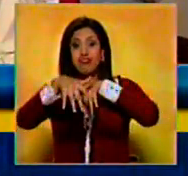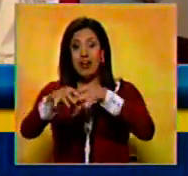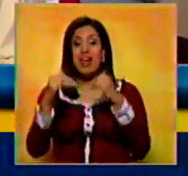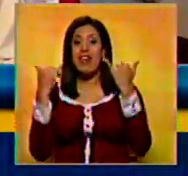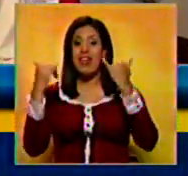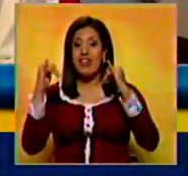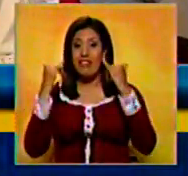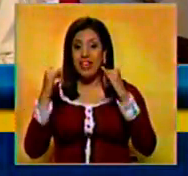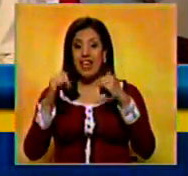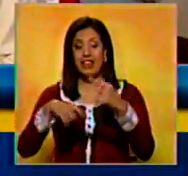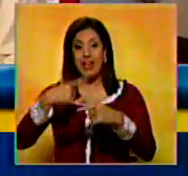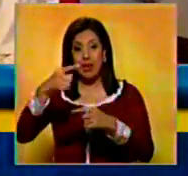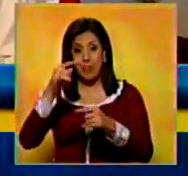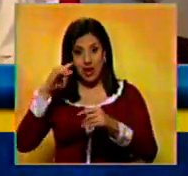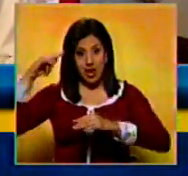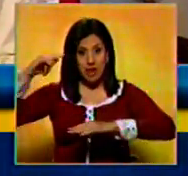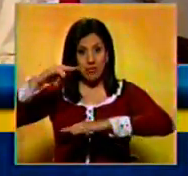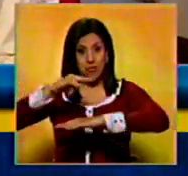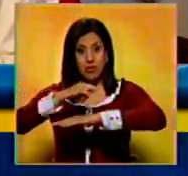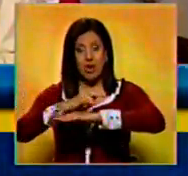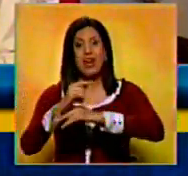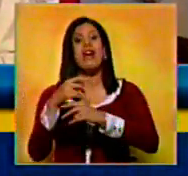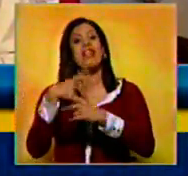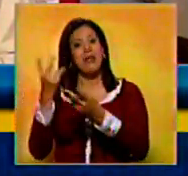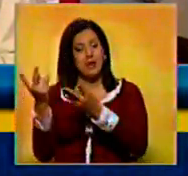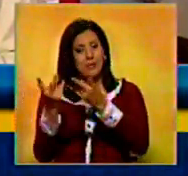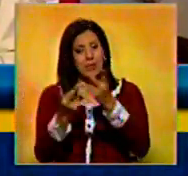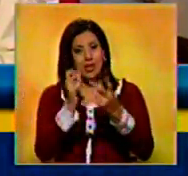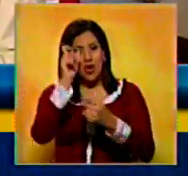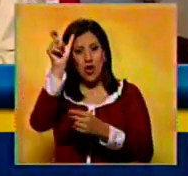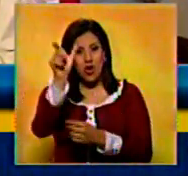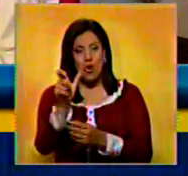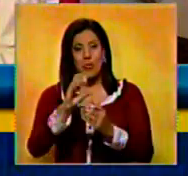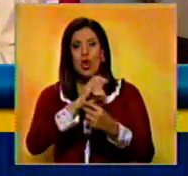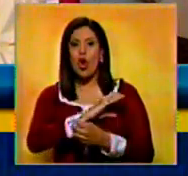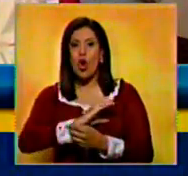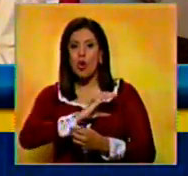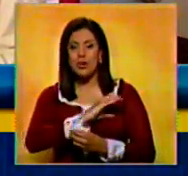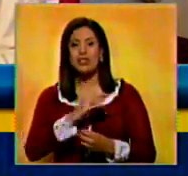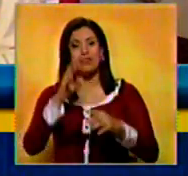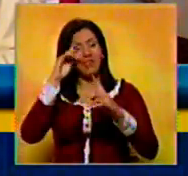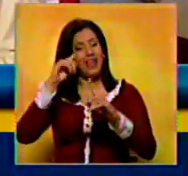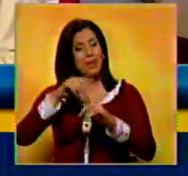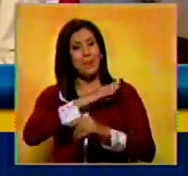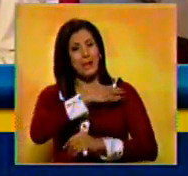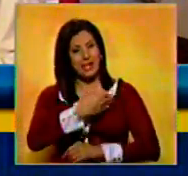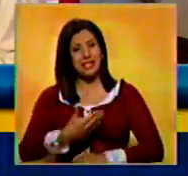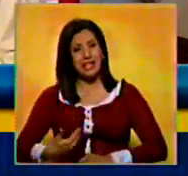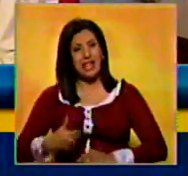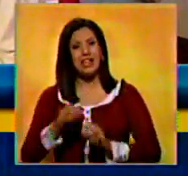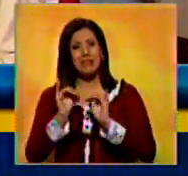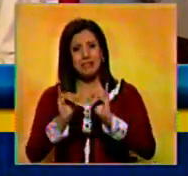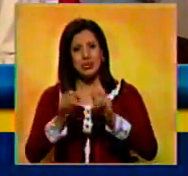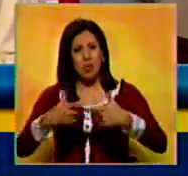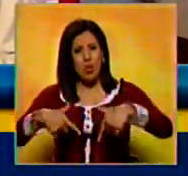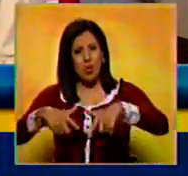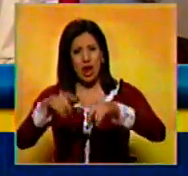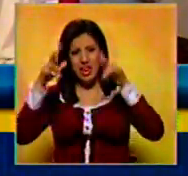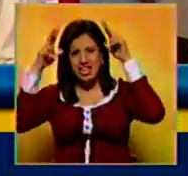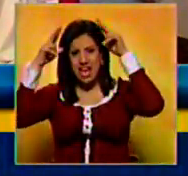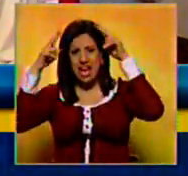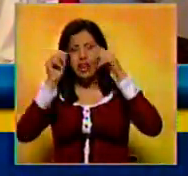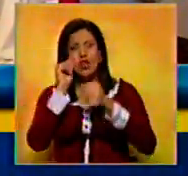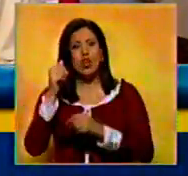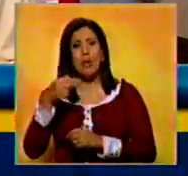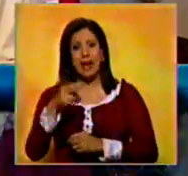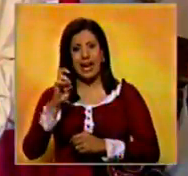mucho entusiasmo hacia el aeropuerto de maqueta para dar el recibimiento a la comisión encabezada por el presidente de la cofradía de yare El señor